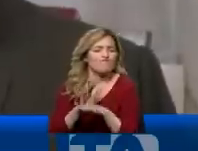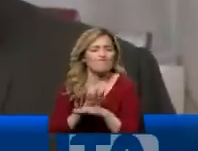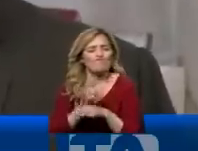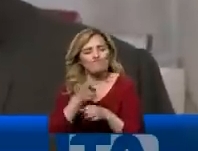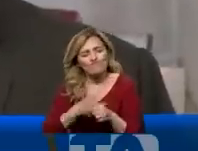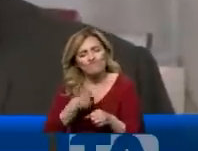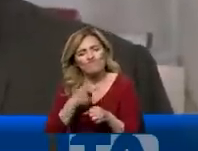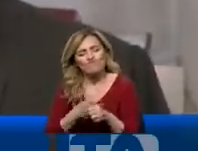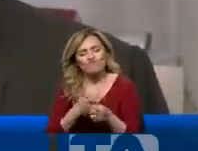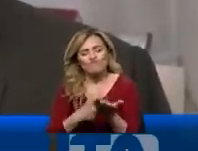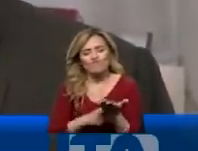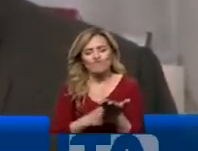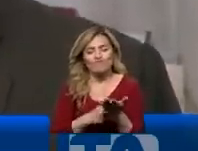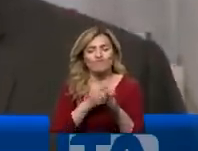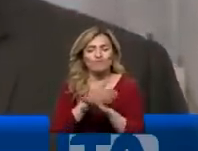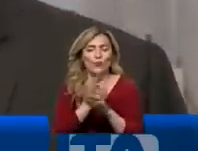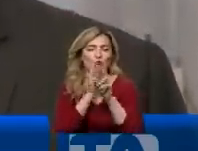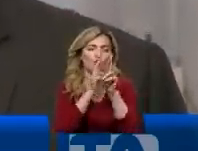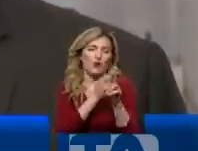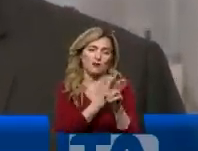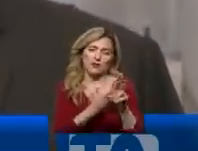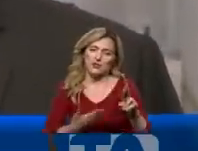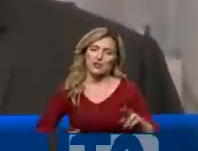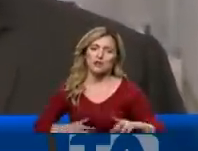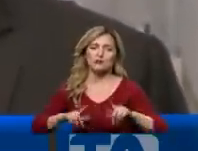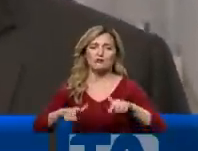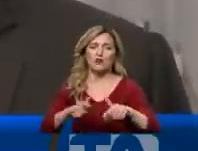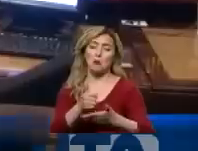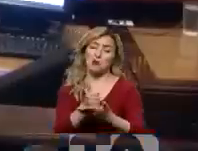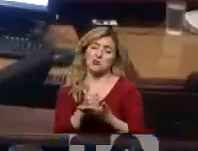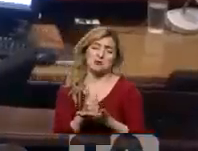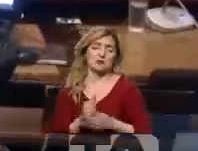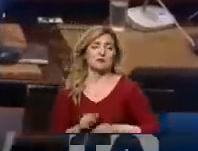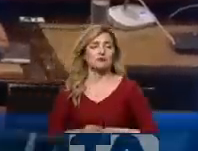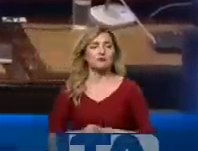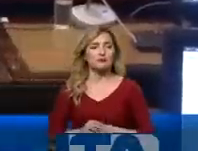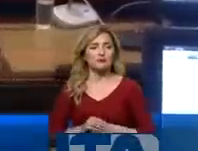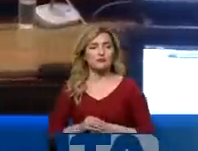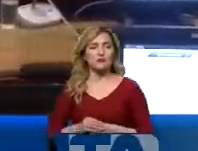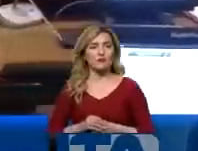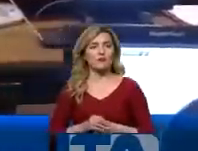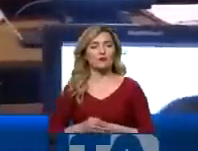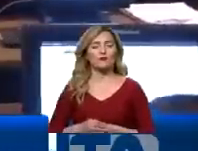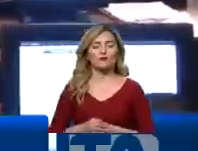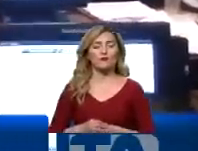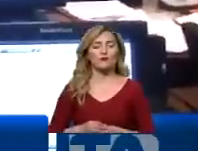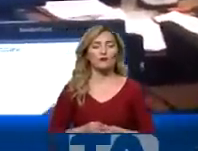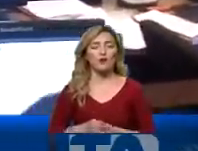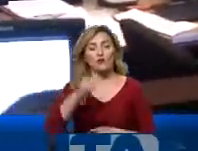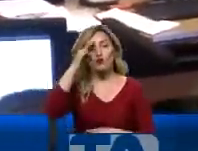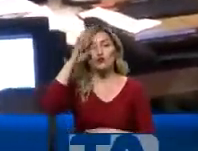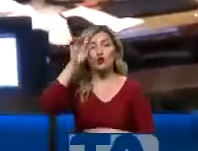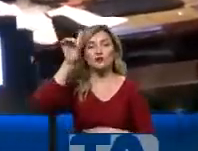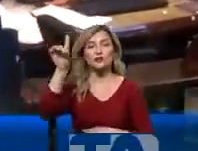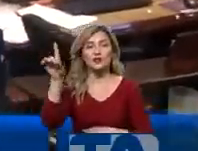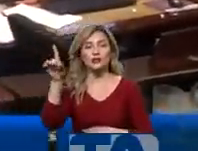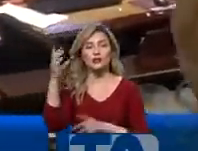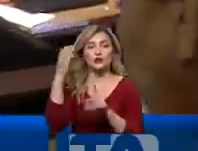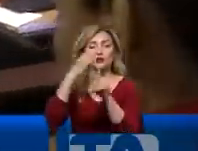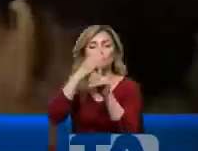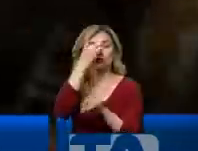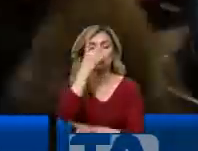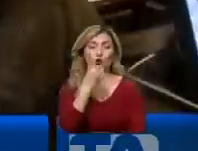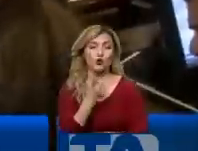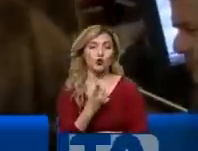una respuesta. Yo no veo ahí sino algunos beneficios también. Hacia los sectores centro-derecha, la crítica apunta a la